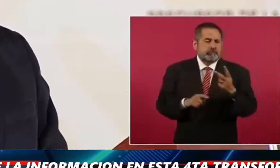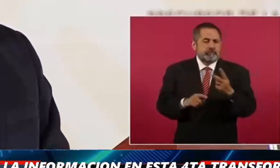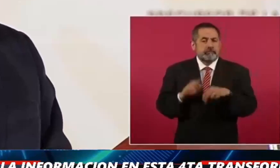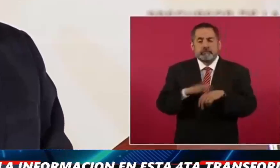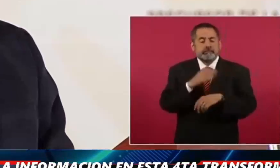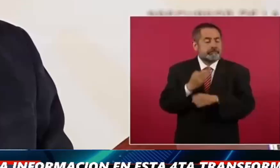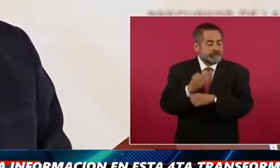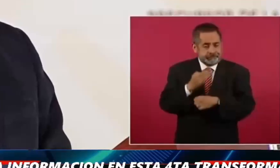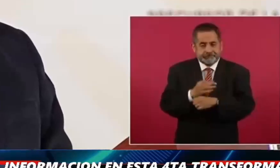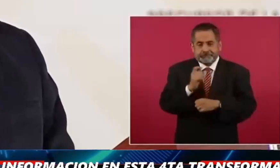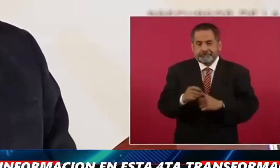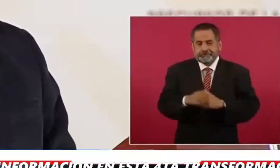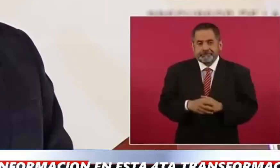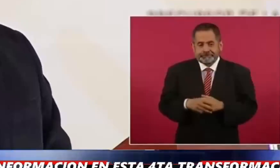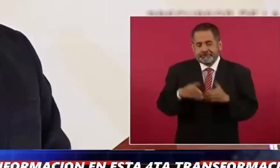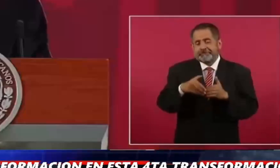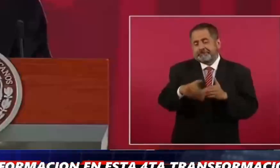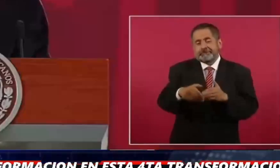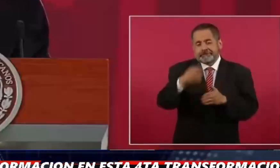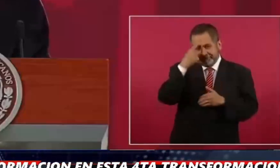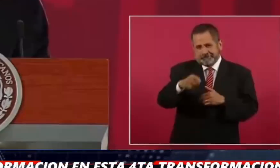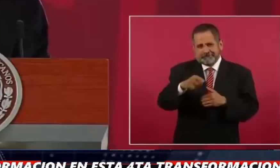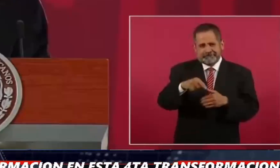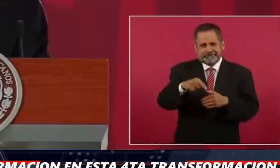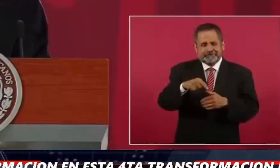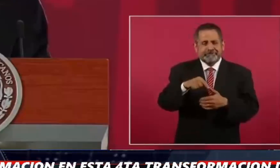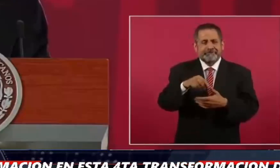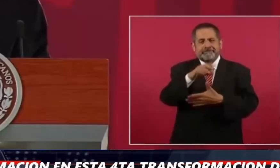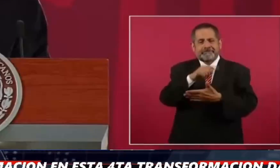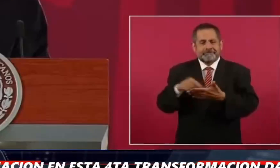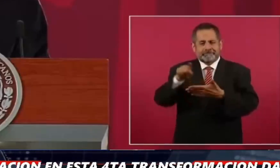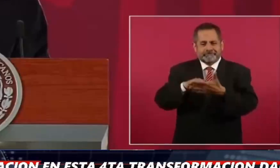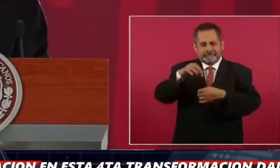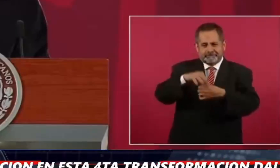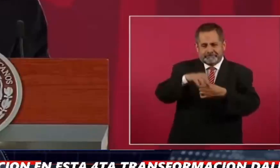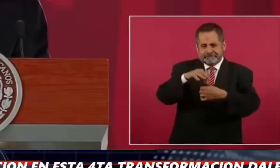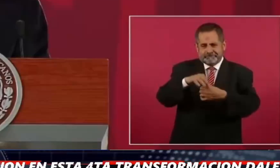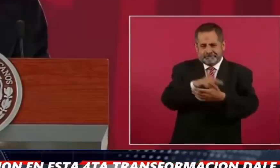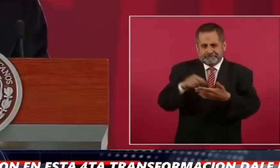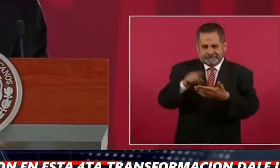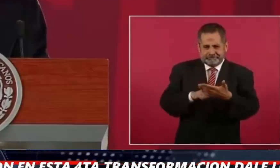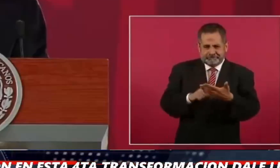porque estamos en víspera de las elecciones y no